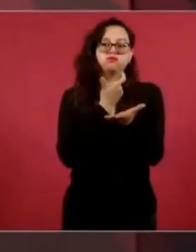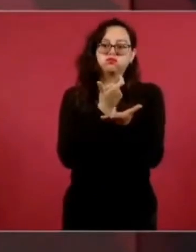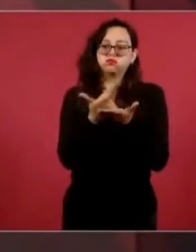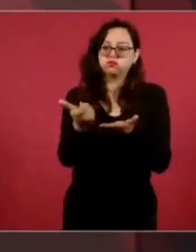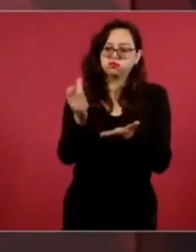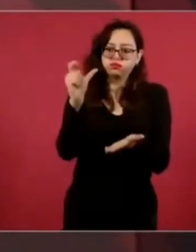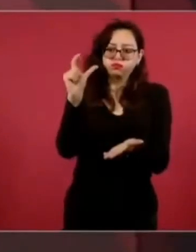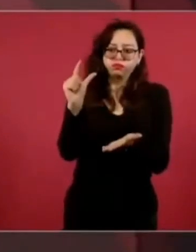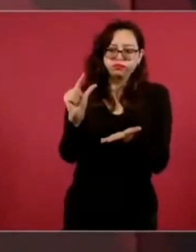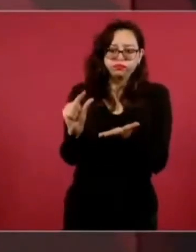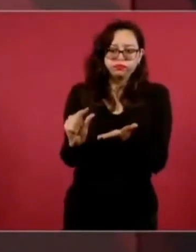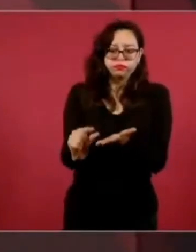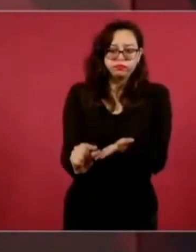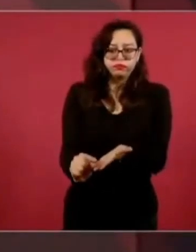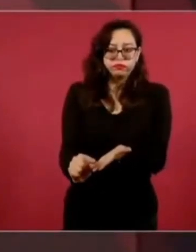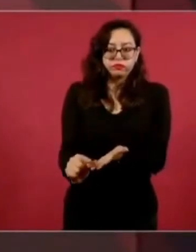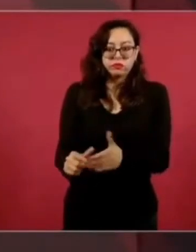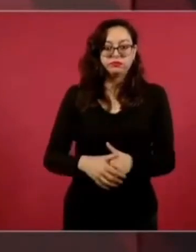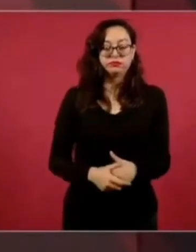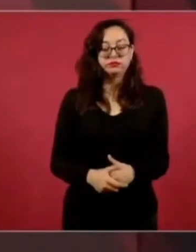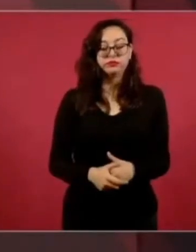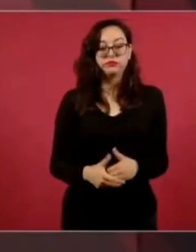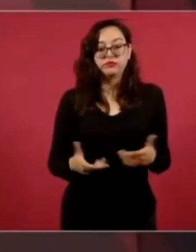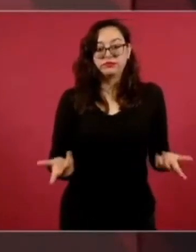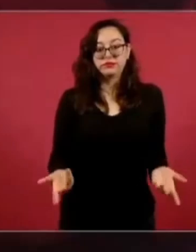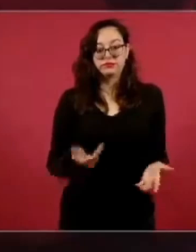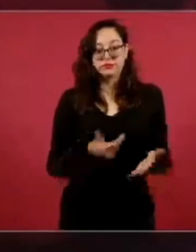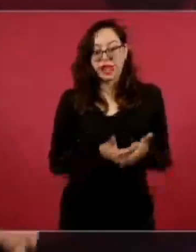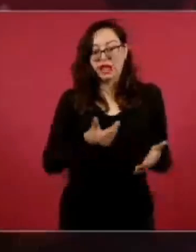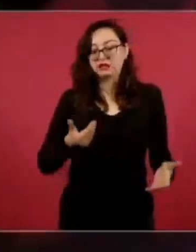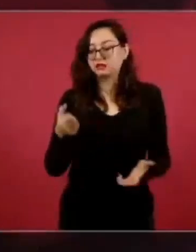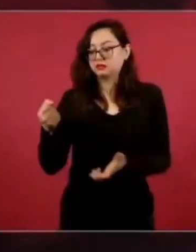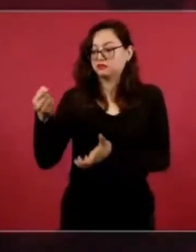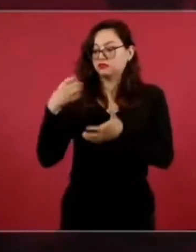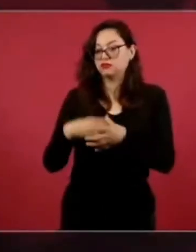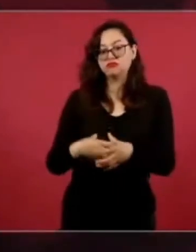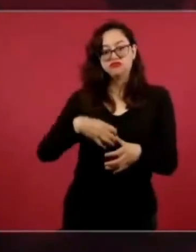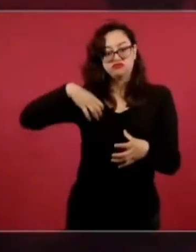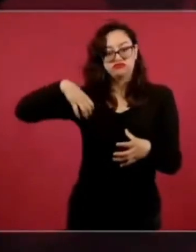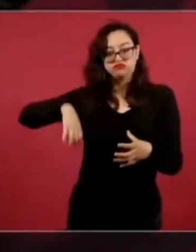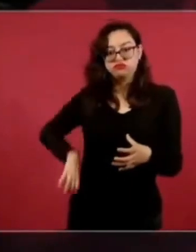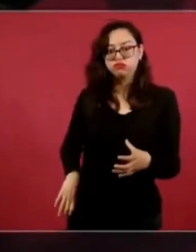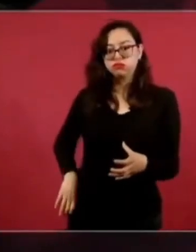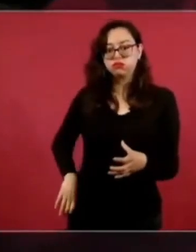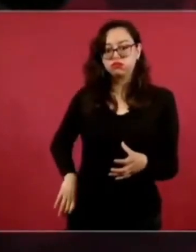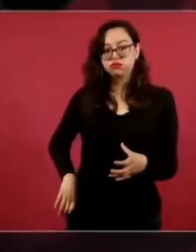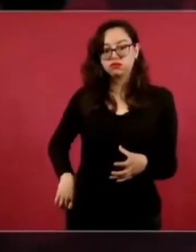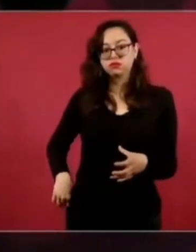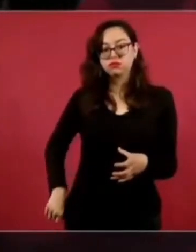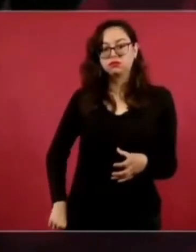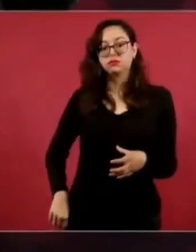llegaba, como se dice coloquialmente, con moche, y los líderes